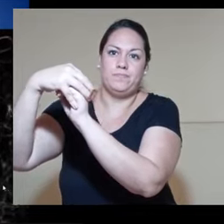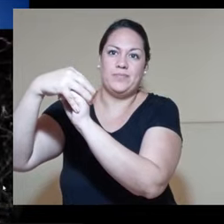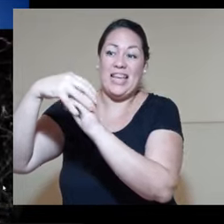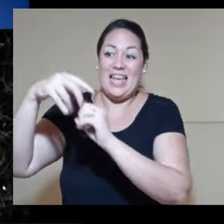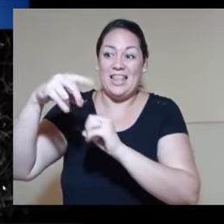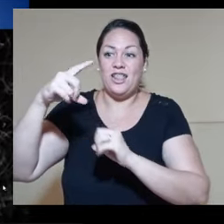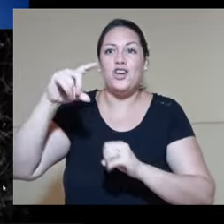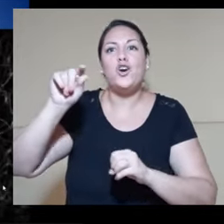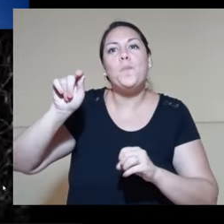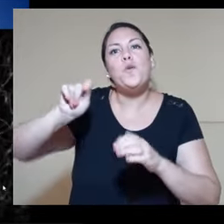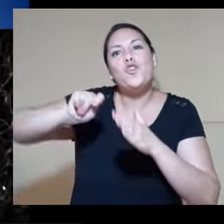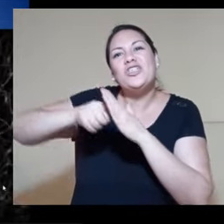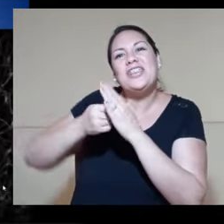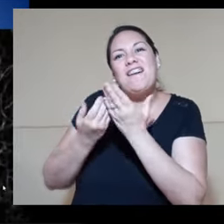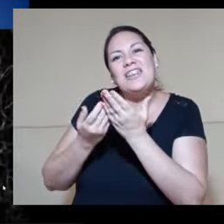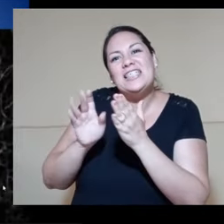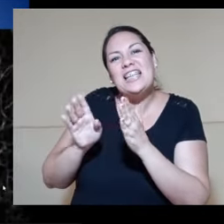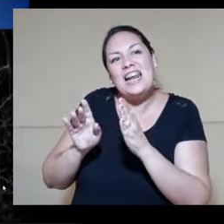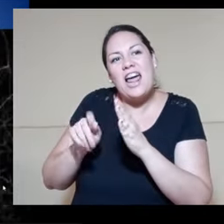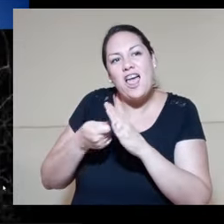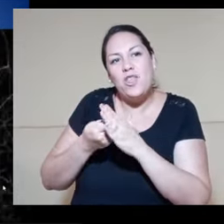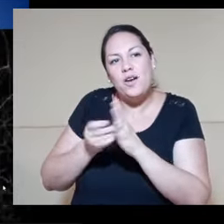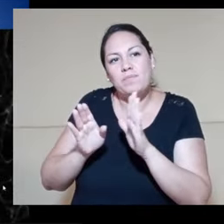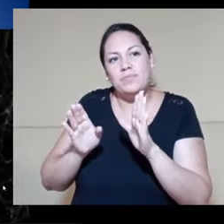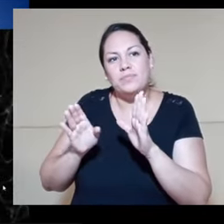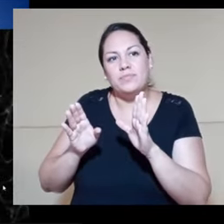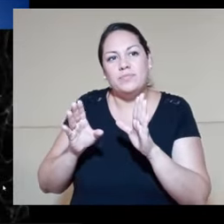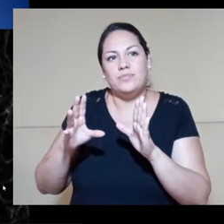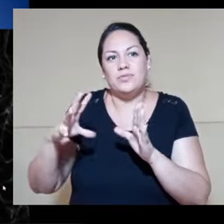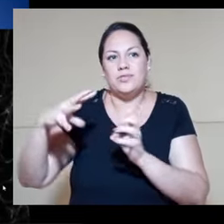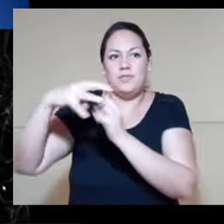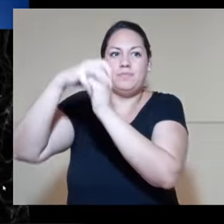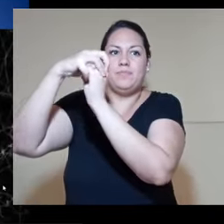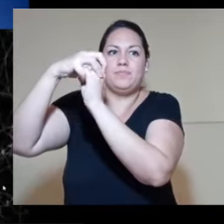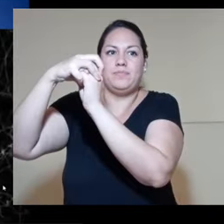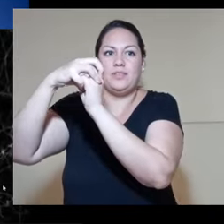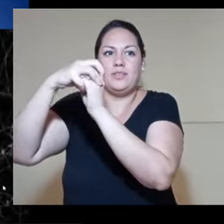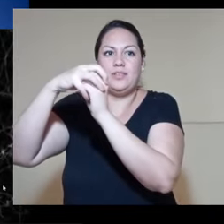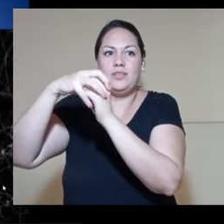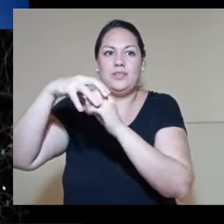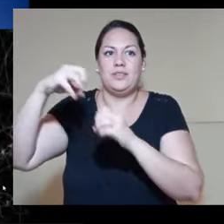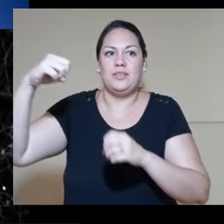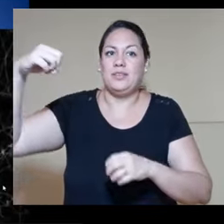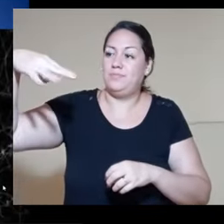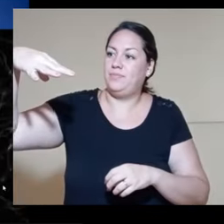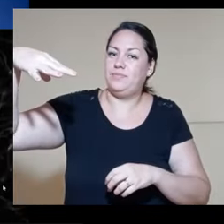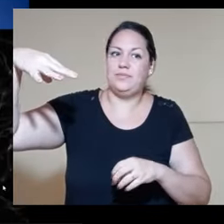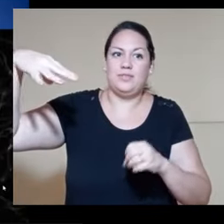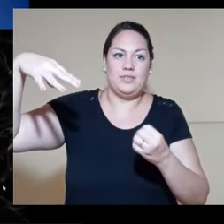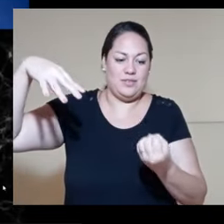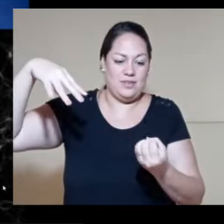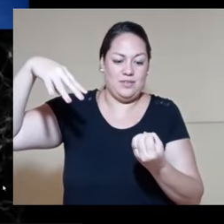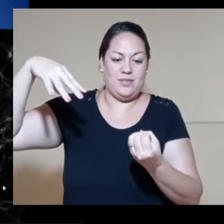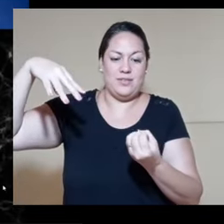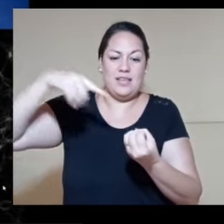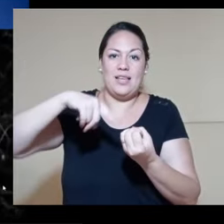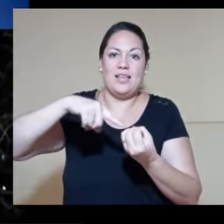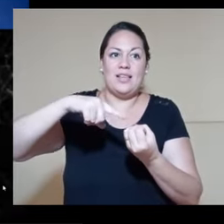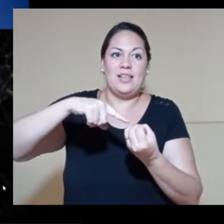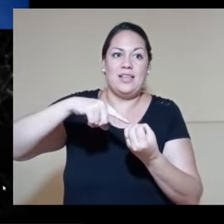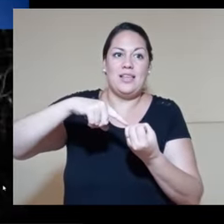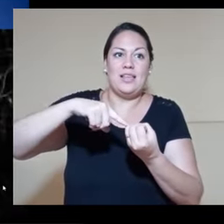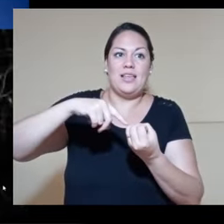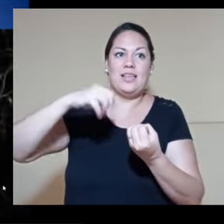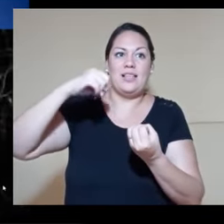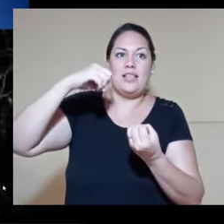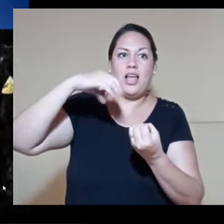cerradura. Fíjense a los receptores, no a cualquiera. Las otras son recaptadas y apenas se fijan, fíjense cómo se enciende